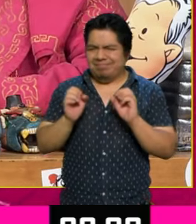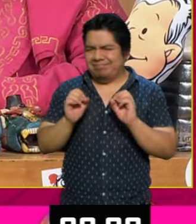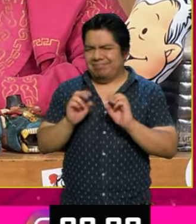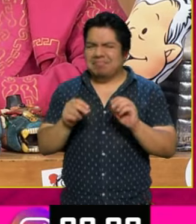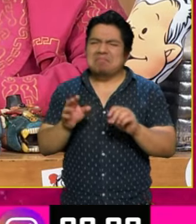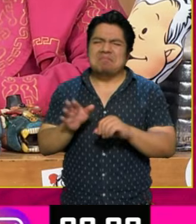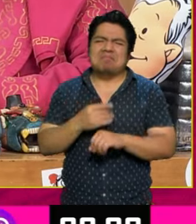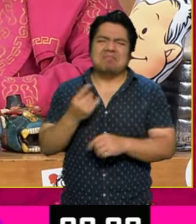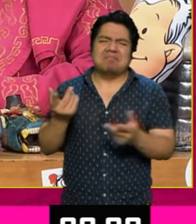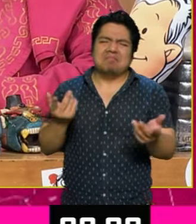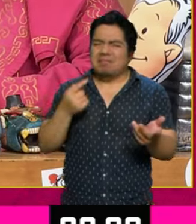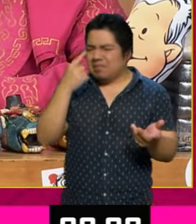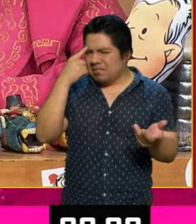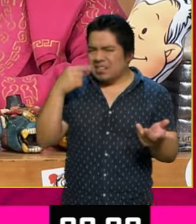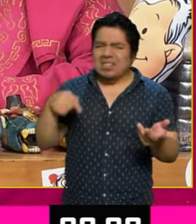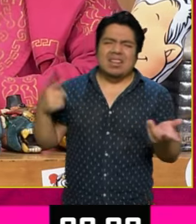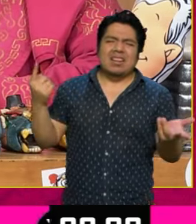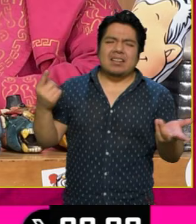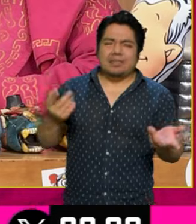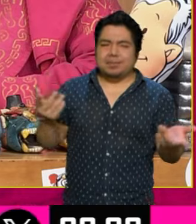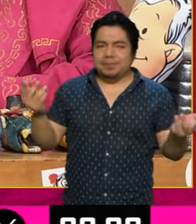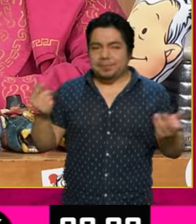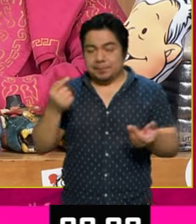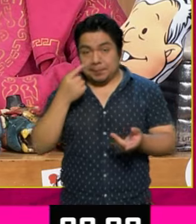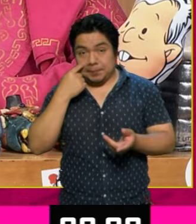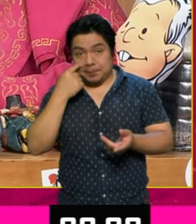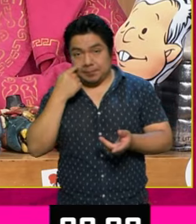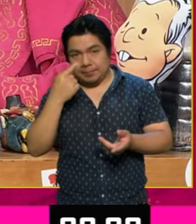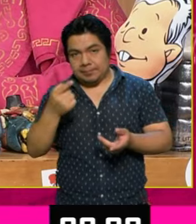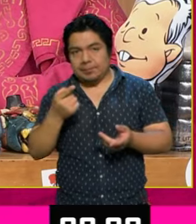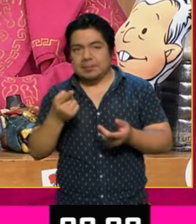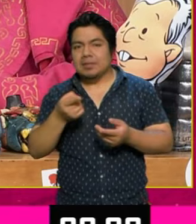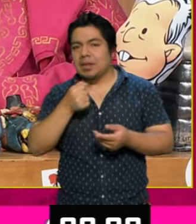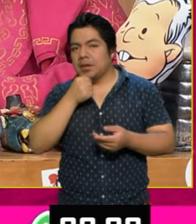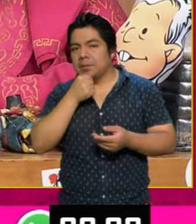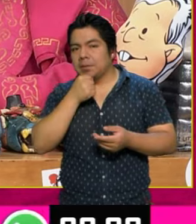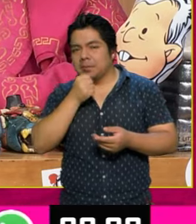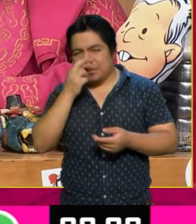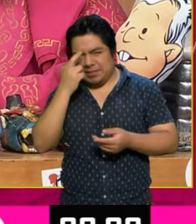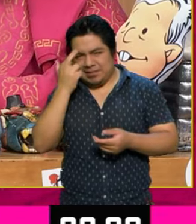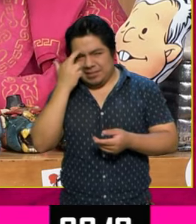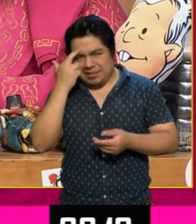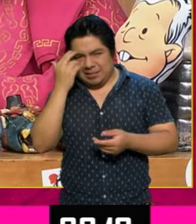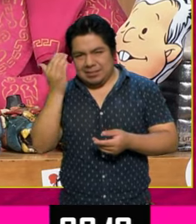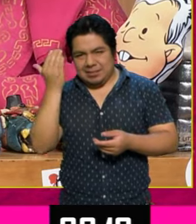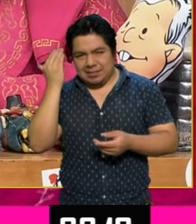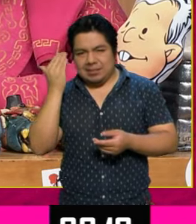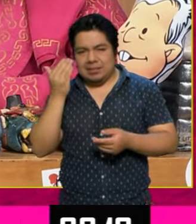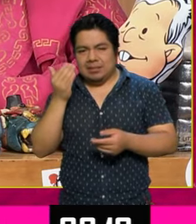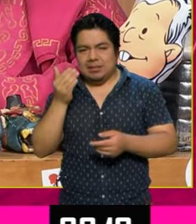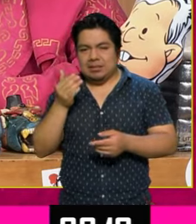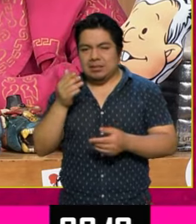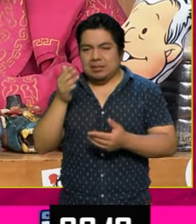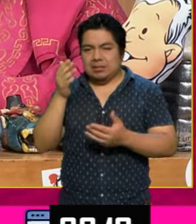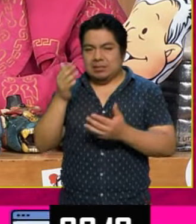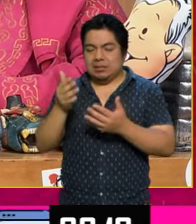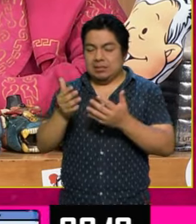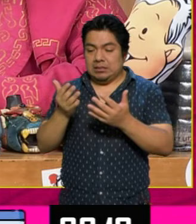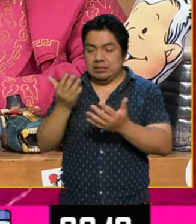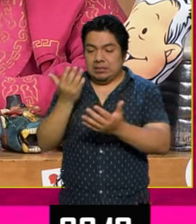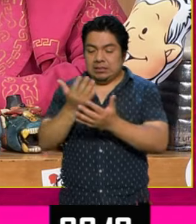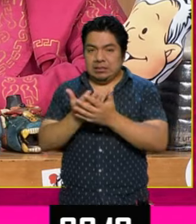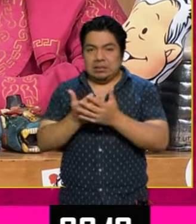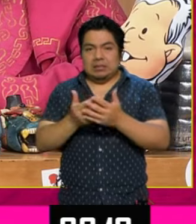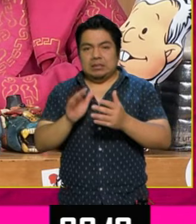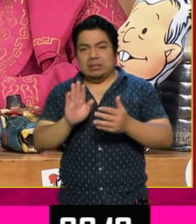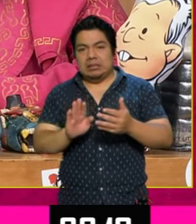¿Para qué? Oye, te lo juro que una vez vimos también a un reportero, ¿te acuerdas? Que sí. Se cayó y dejó la cara en la banda. No, parecía